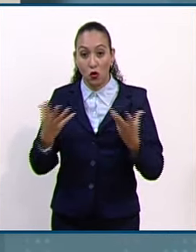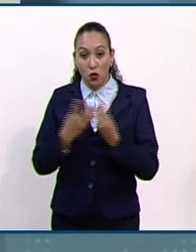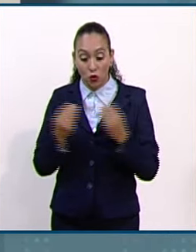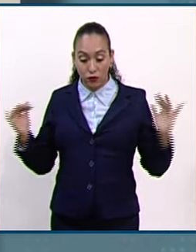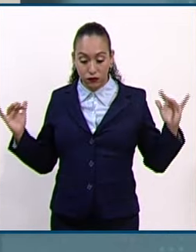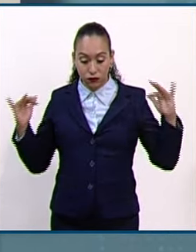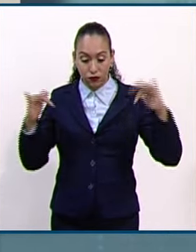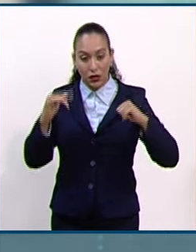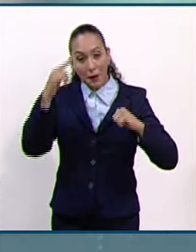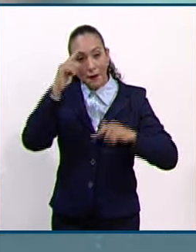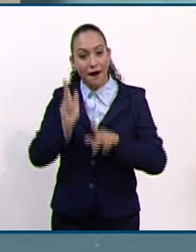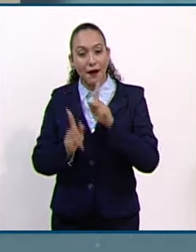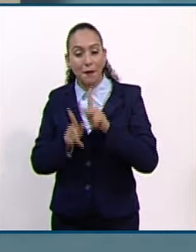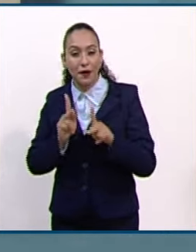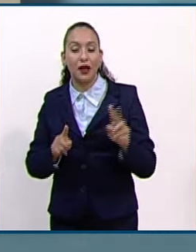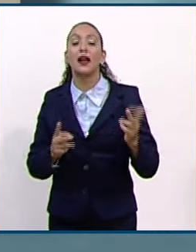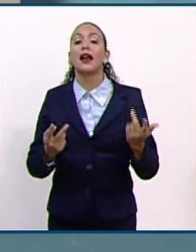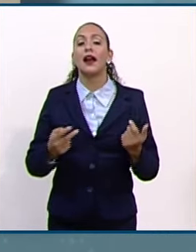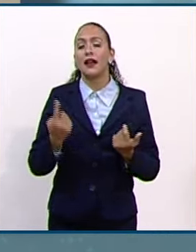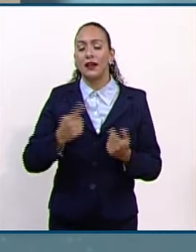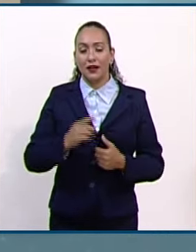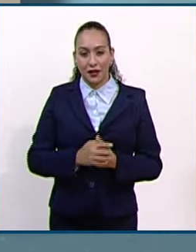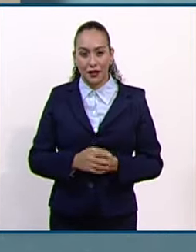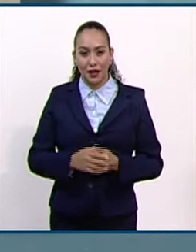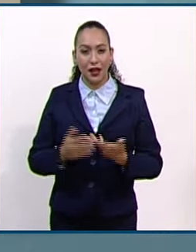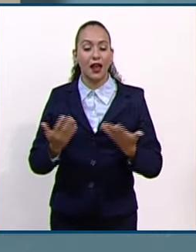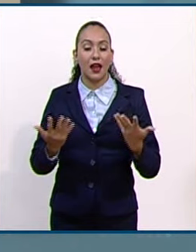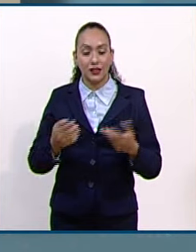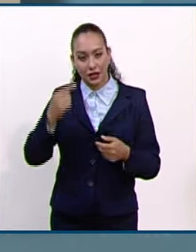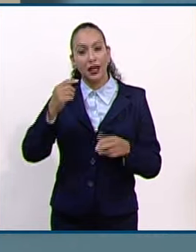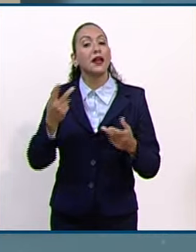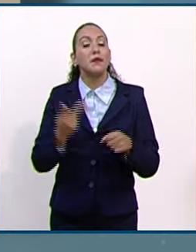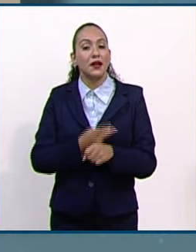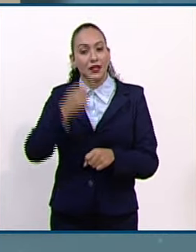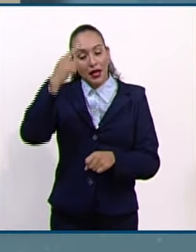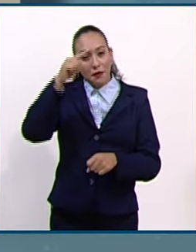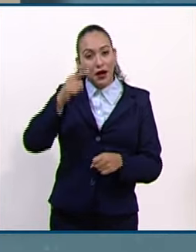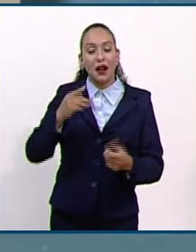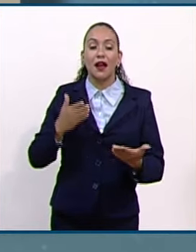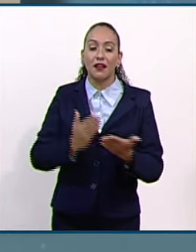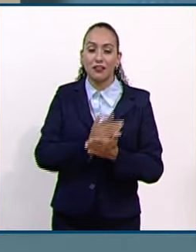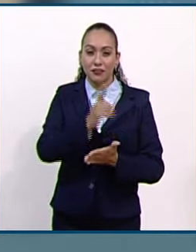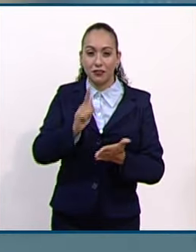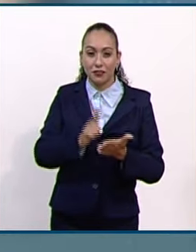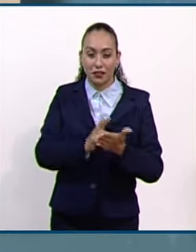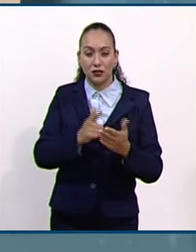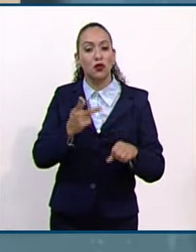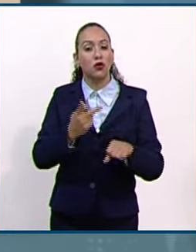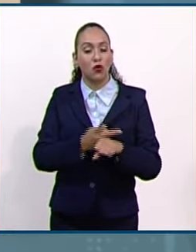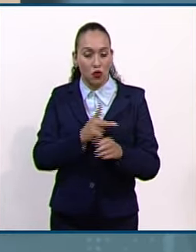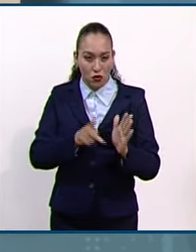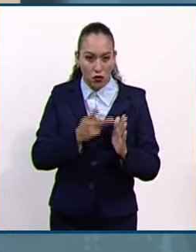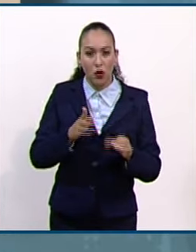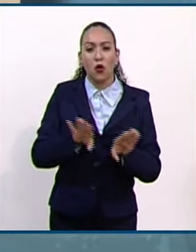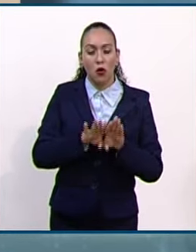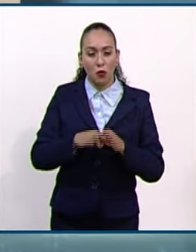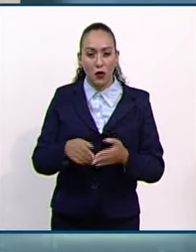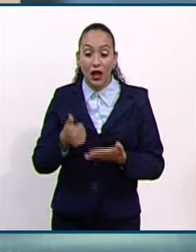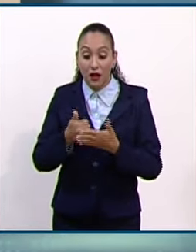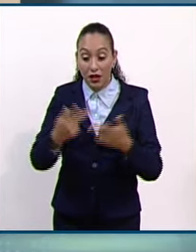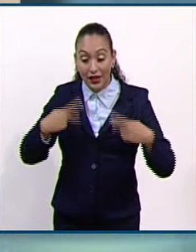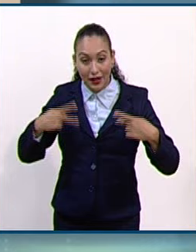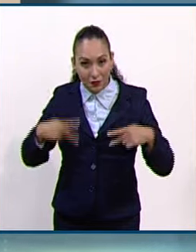un conversatorio de trabajo para promover la justicia restaurativa como método de intervención basado en la reparación del daño